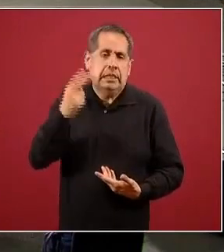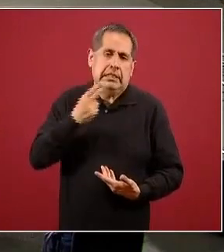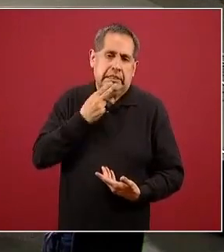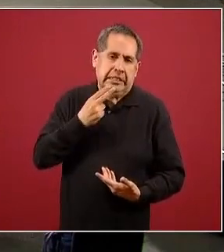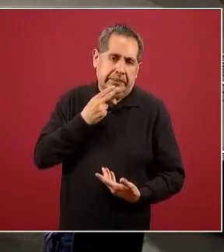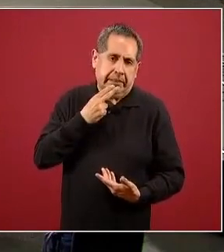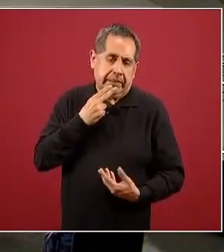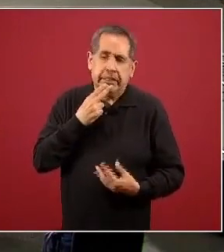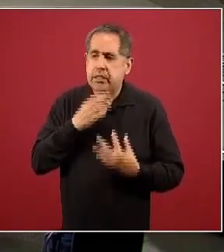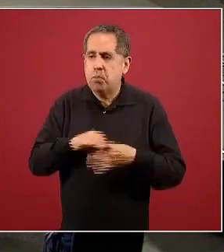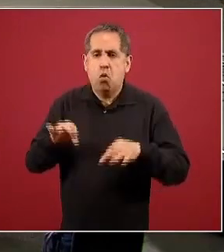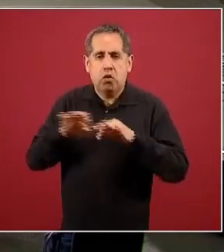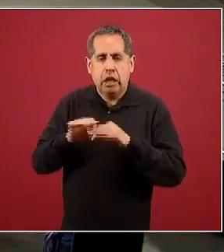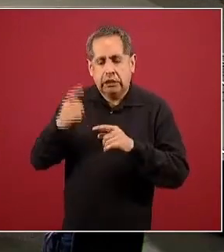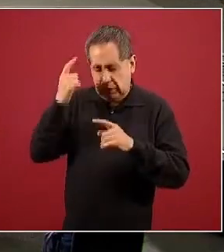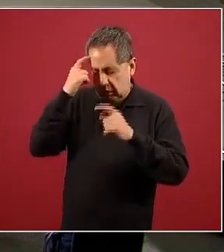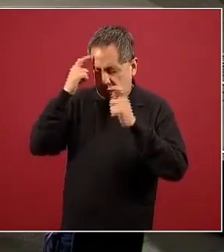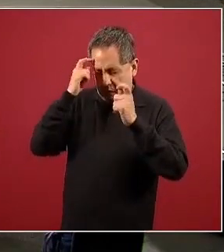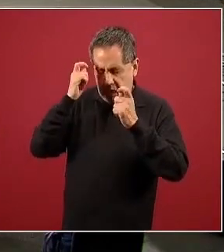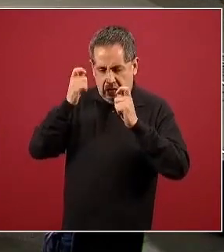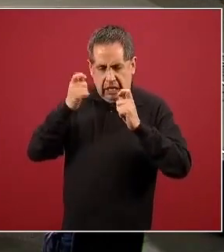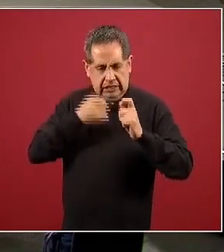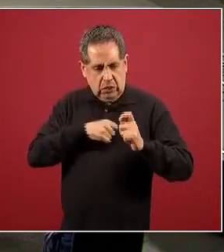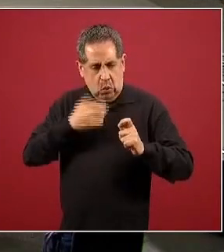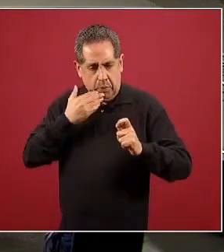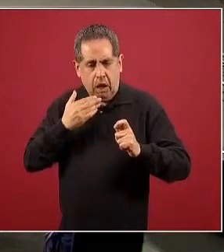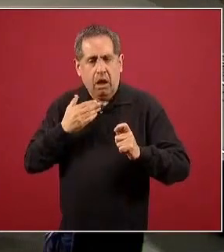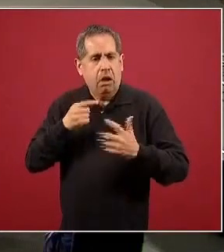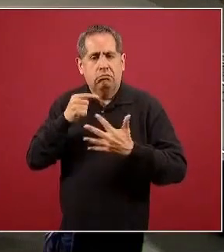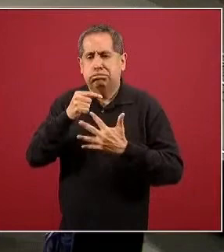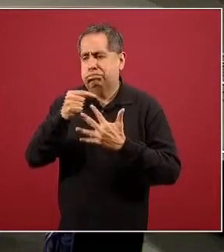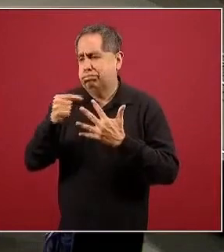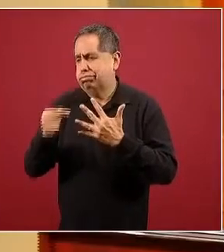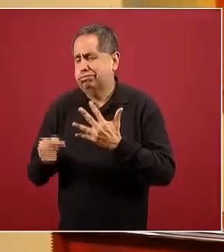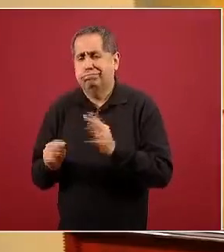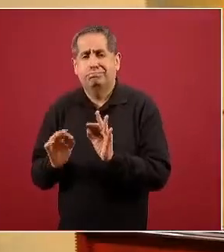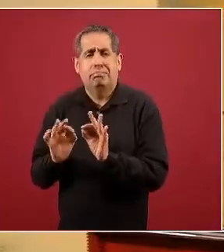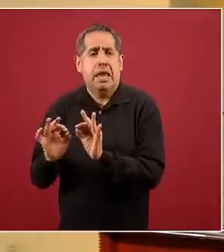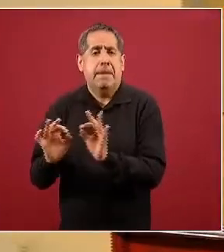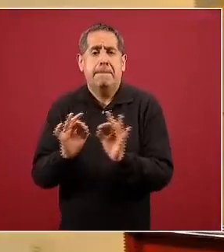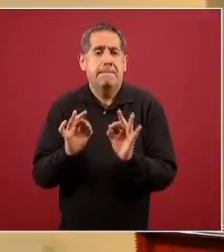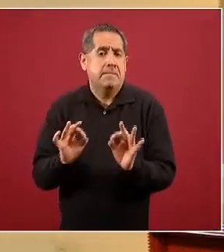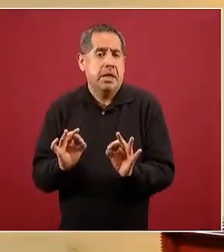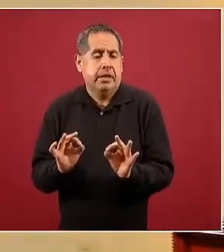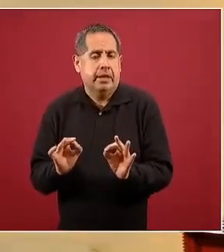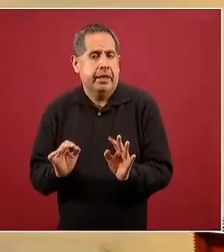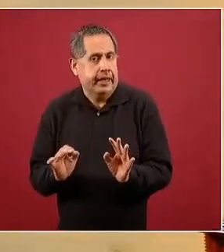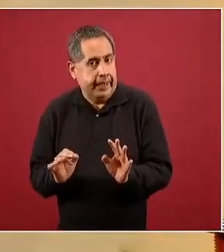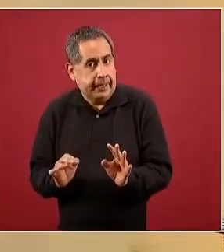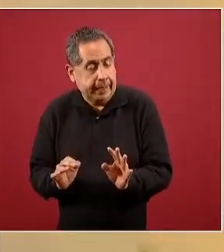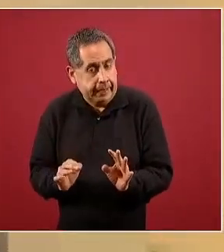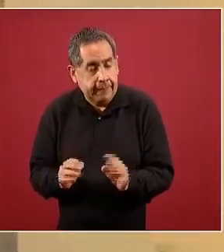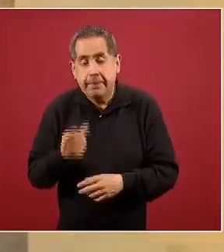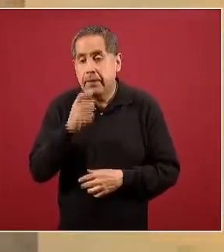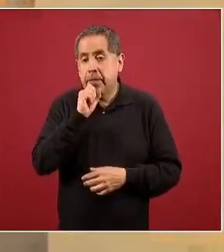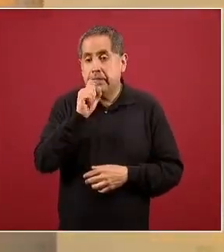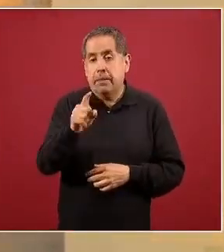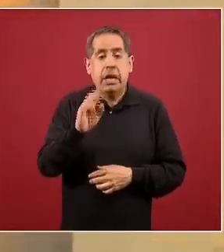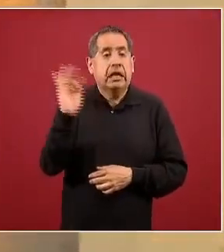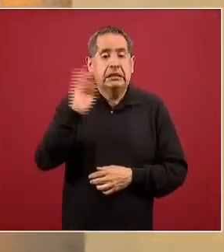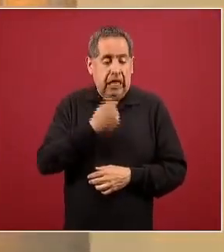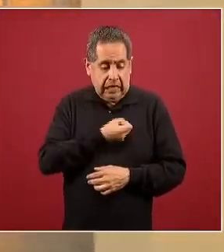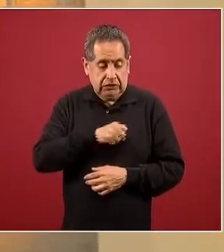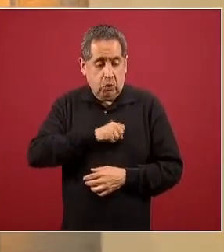ventajas de tener una adecuada salud mental. Sin embargo, la salud mental también se puede